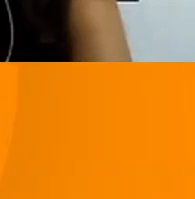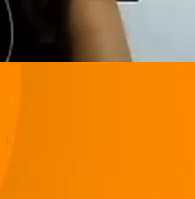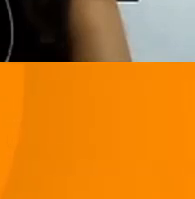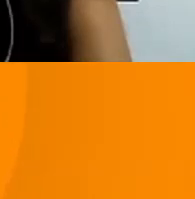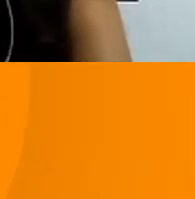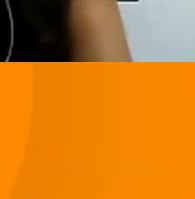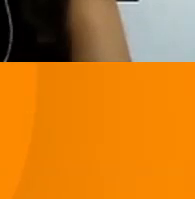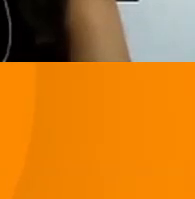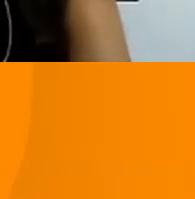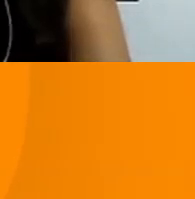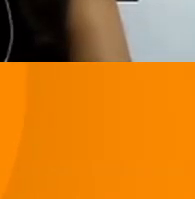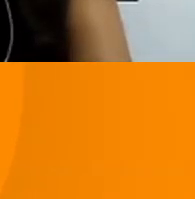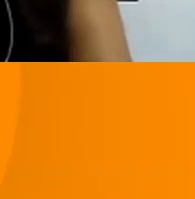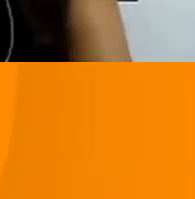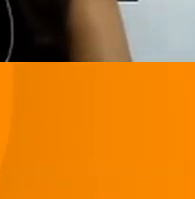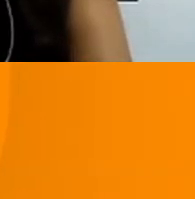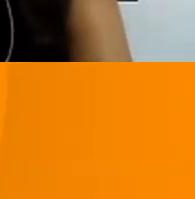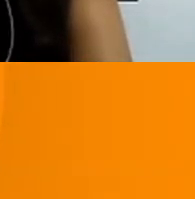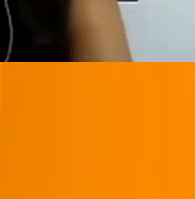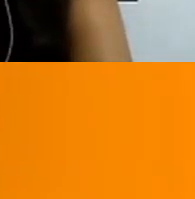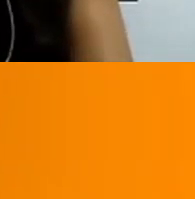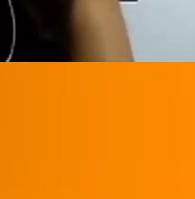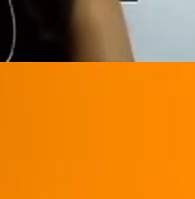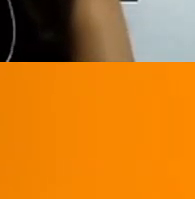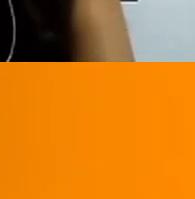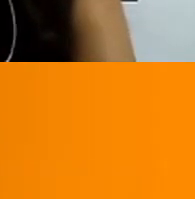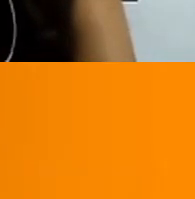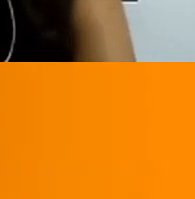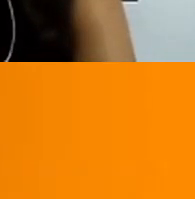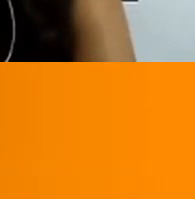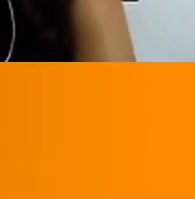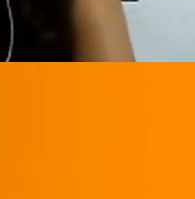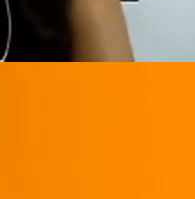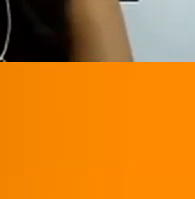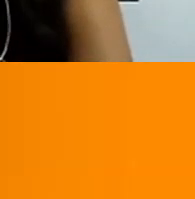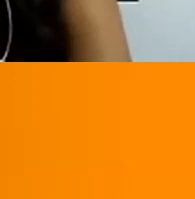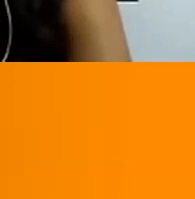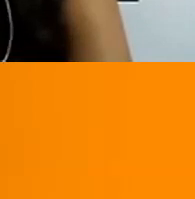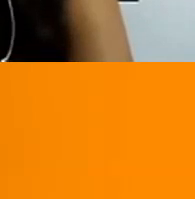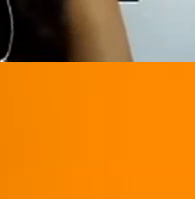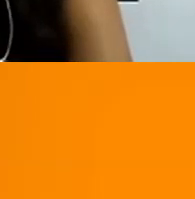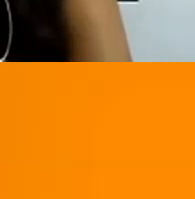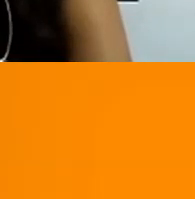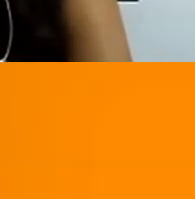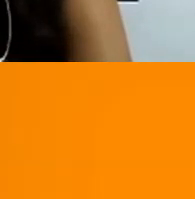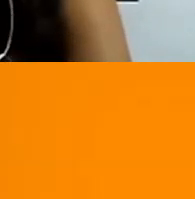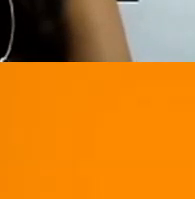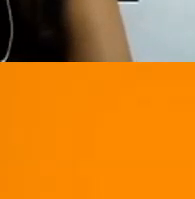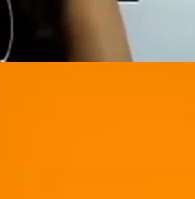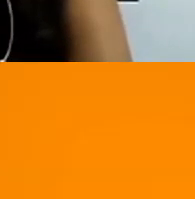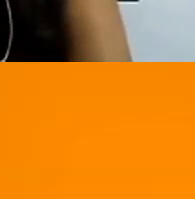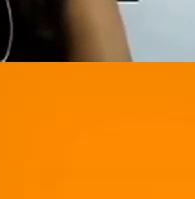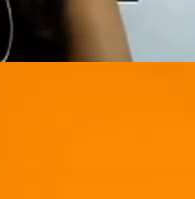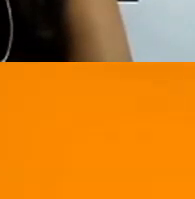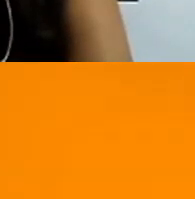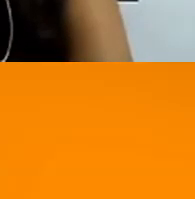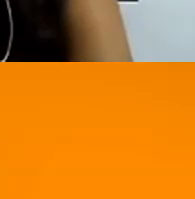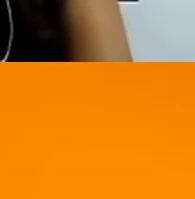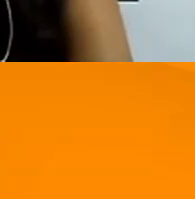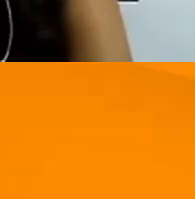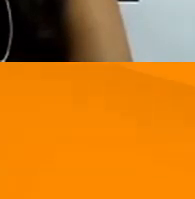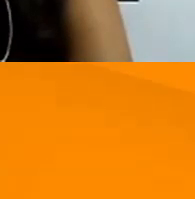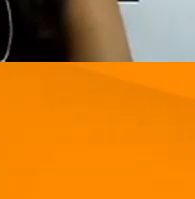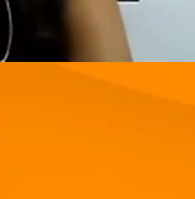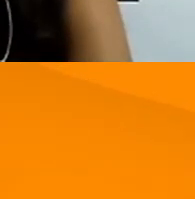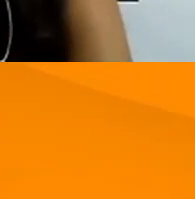tiene que ser con el pico y cédula o se puede salir a cualquier mom, a cualquier, en cualquiera de los días? Esta pregunta se la vamos